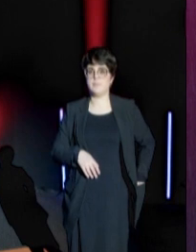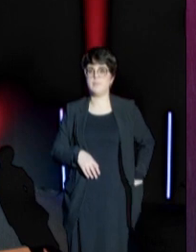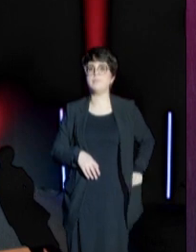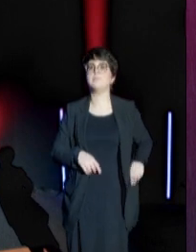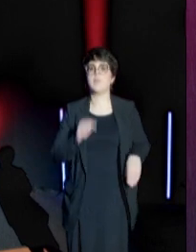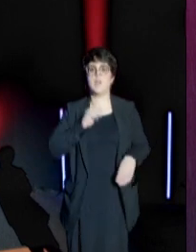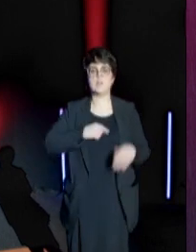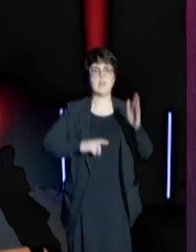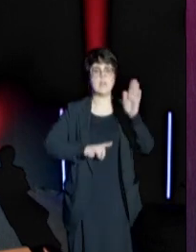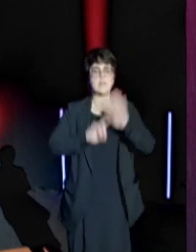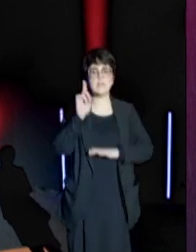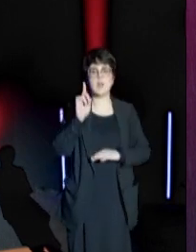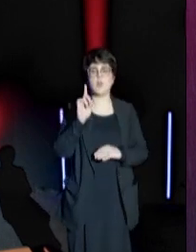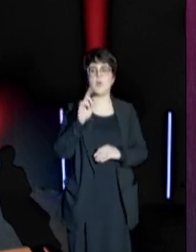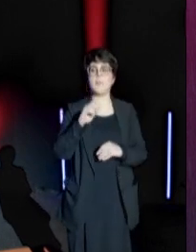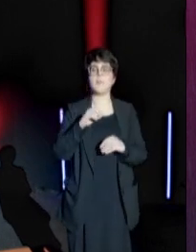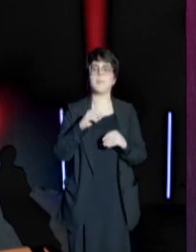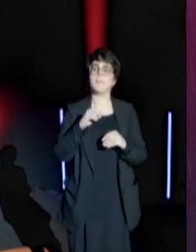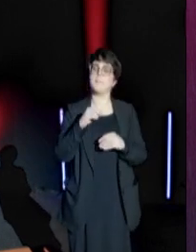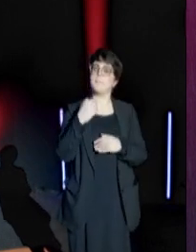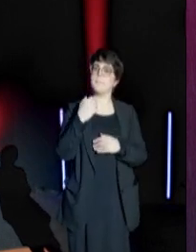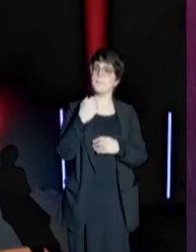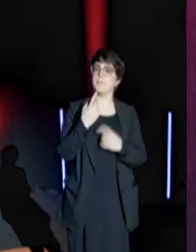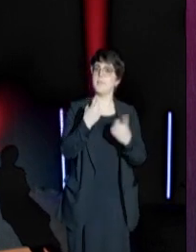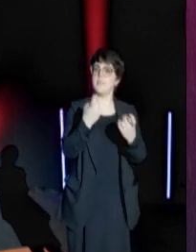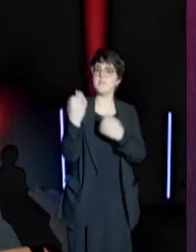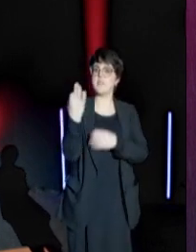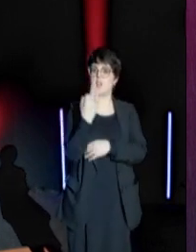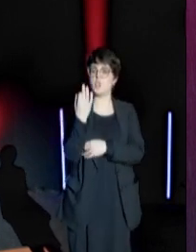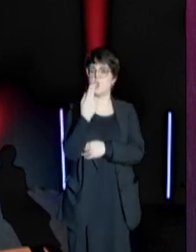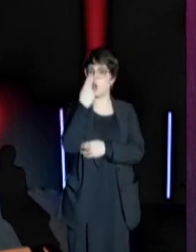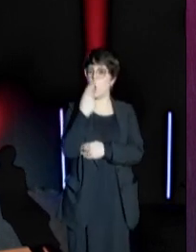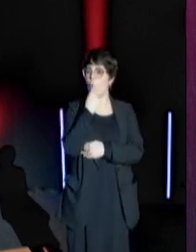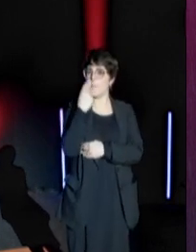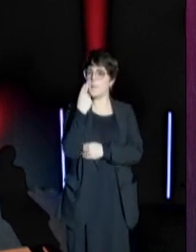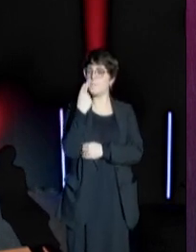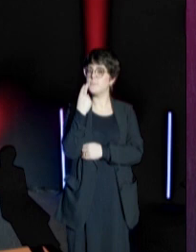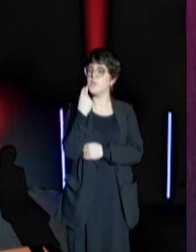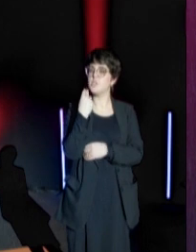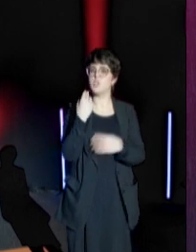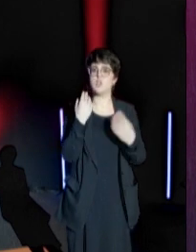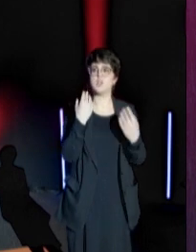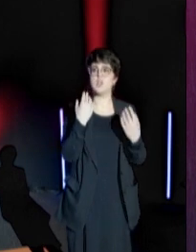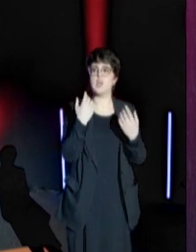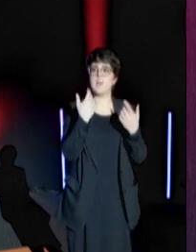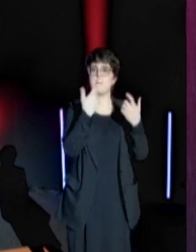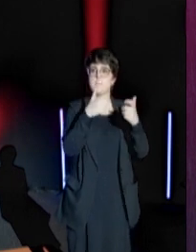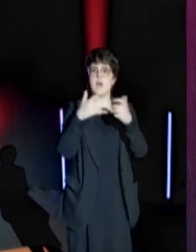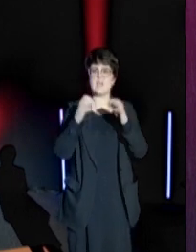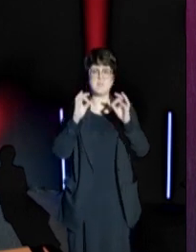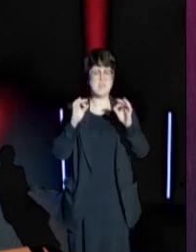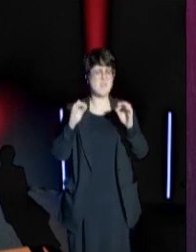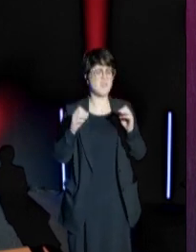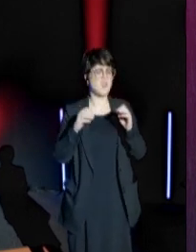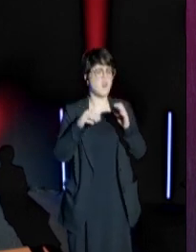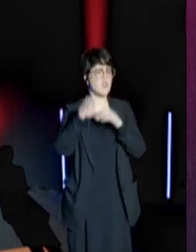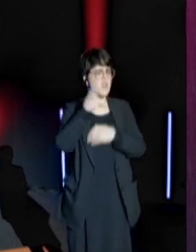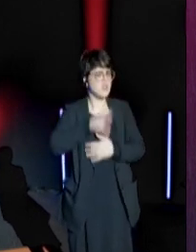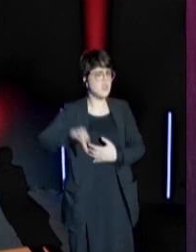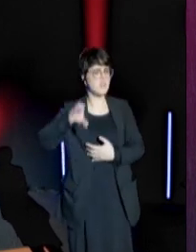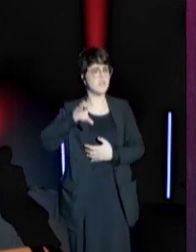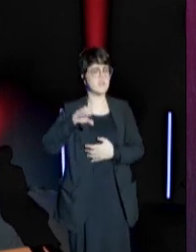commitment and insight from many elements of society scientists and strategist